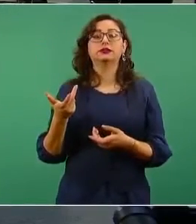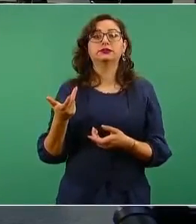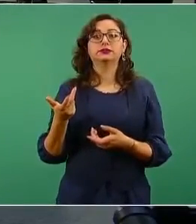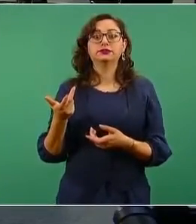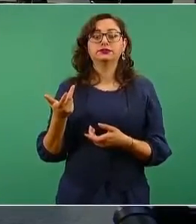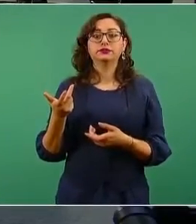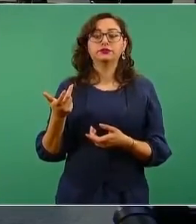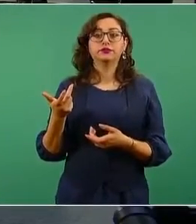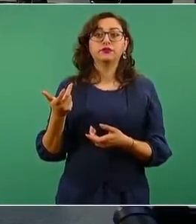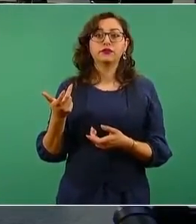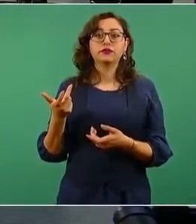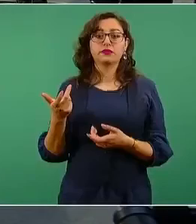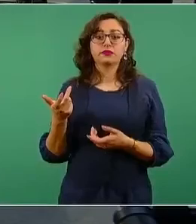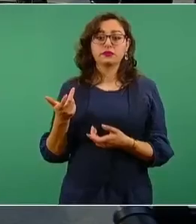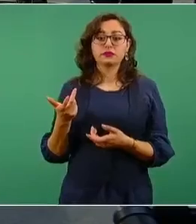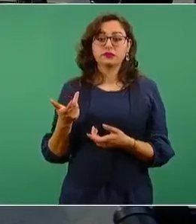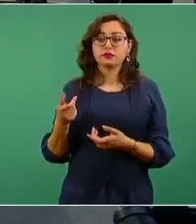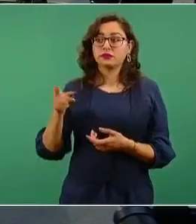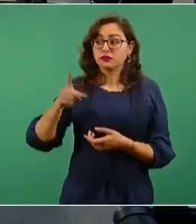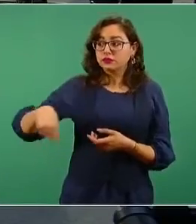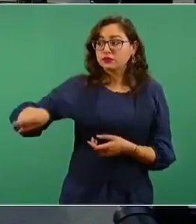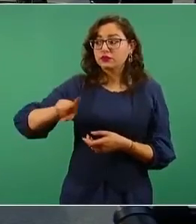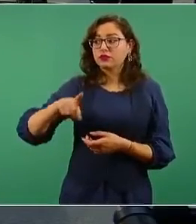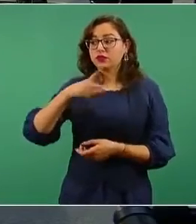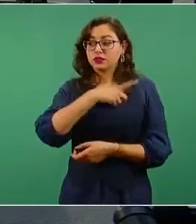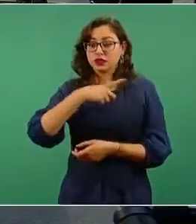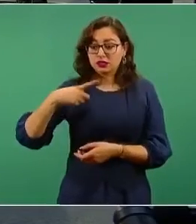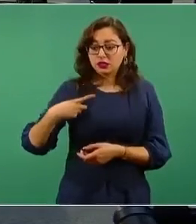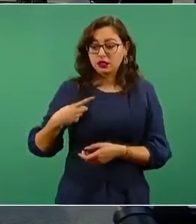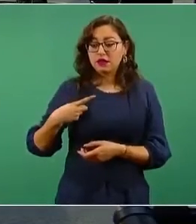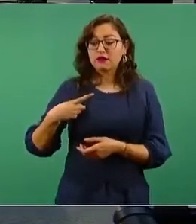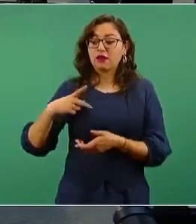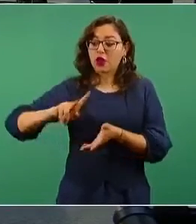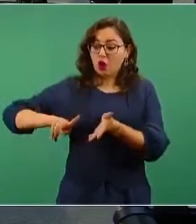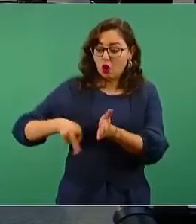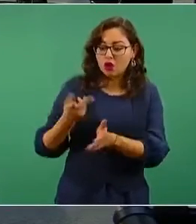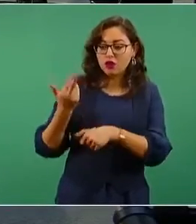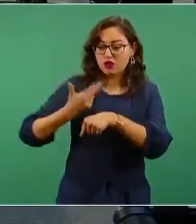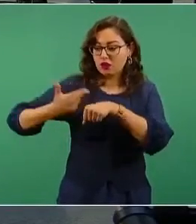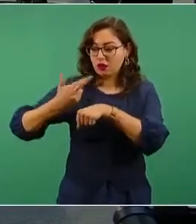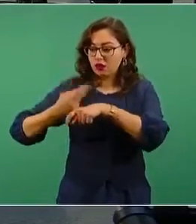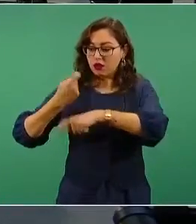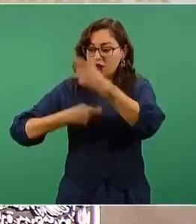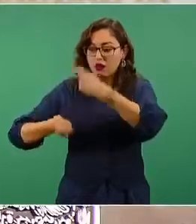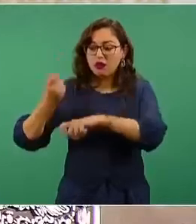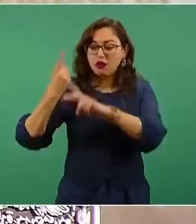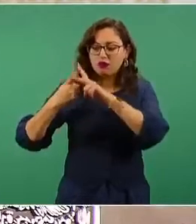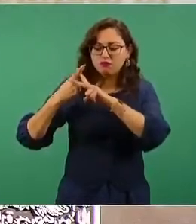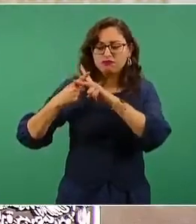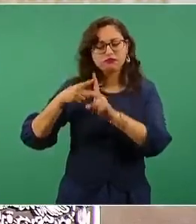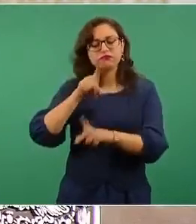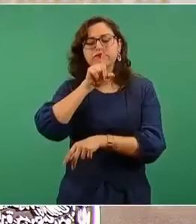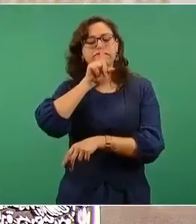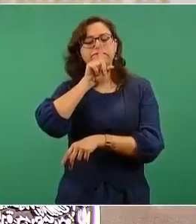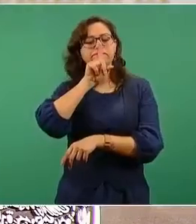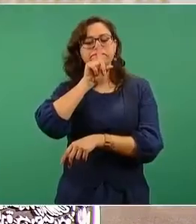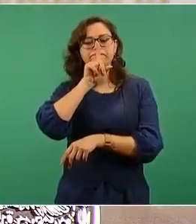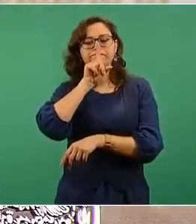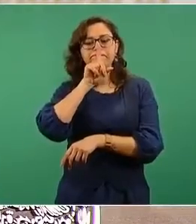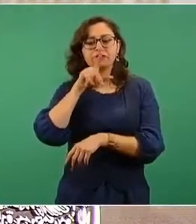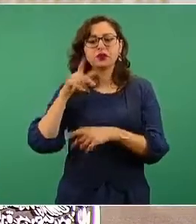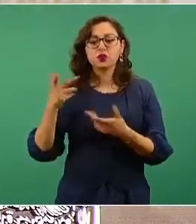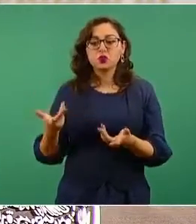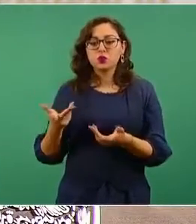no reestructurar su deuda, sino lo que se vaya